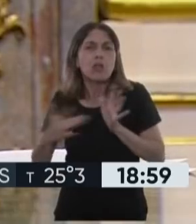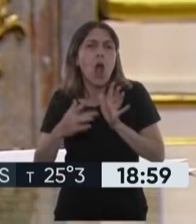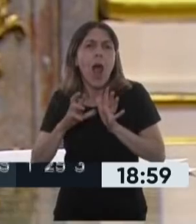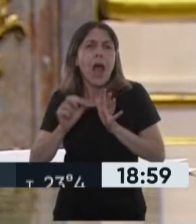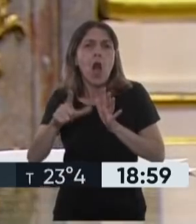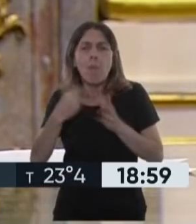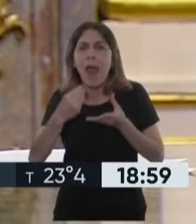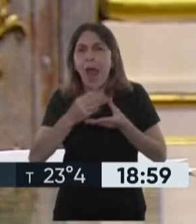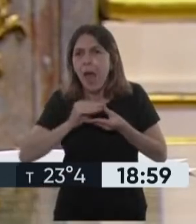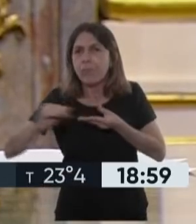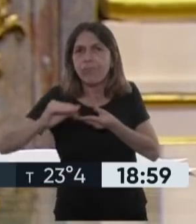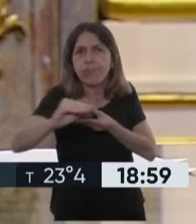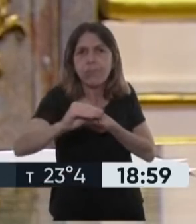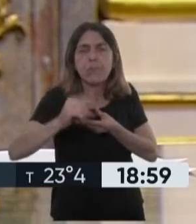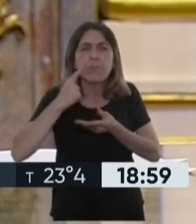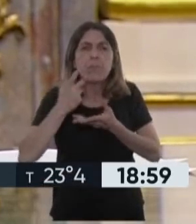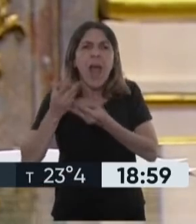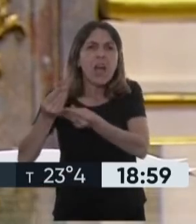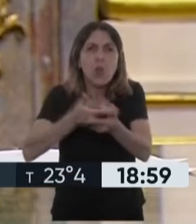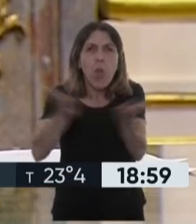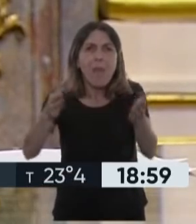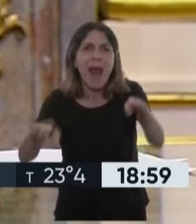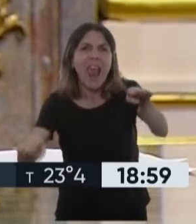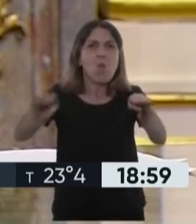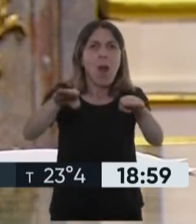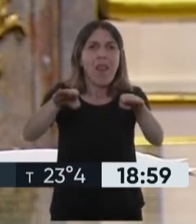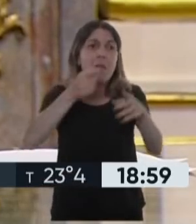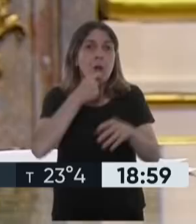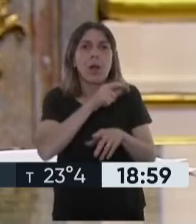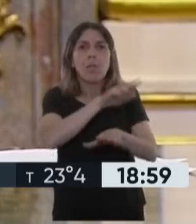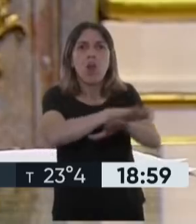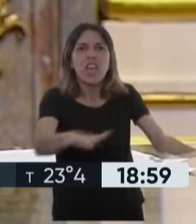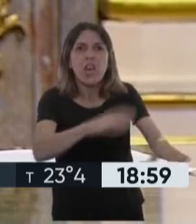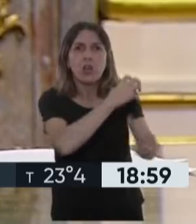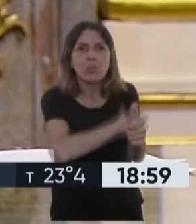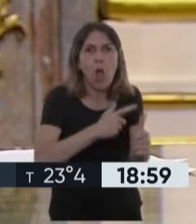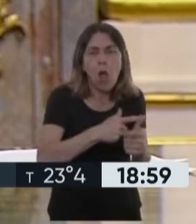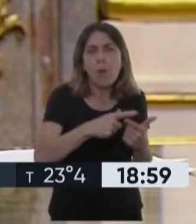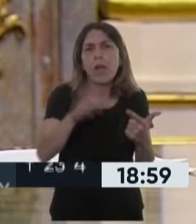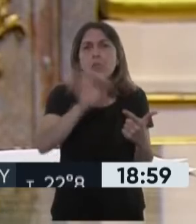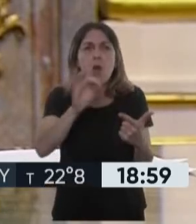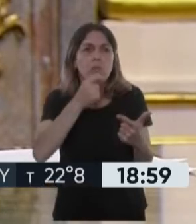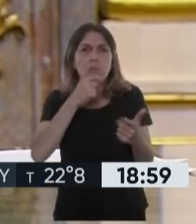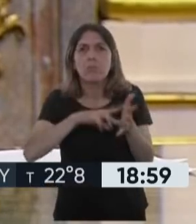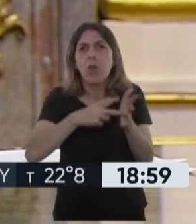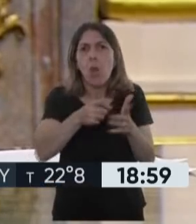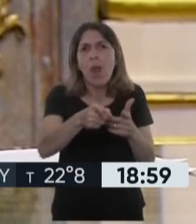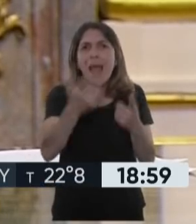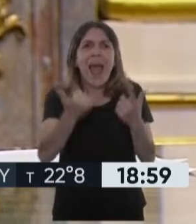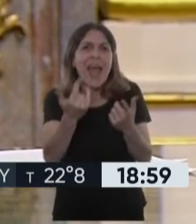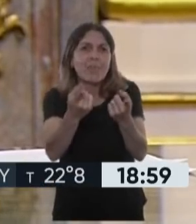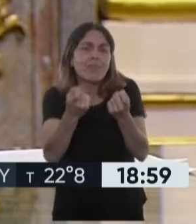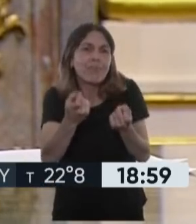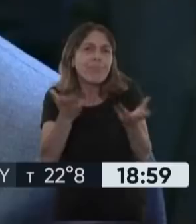desarrollo equitativo, para atacar los problemas de la pobreza infantil, para atacar los problemas y la necesidad